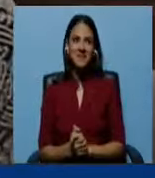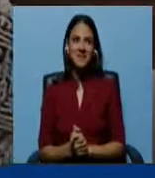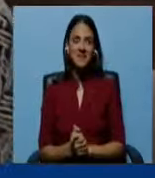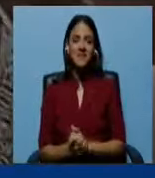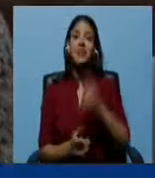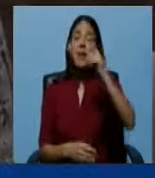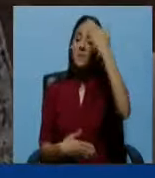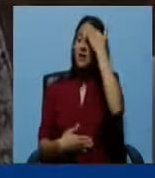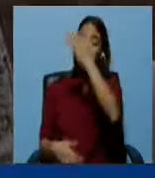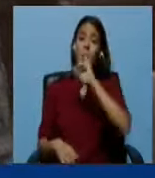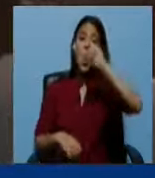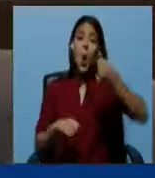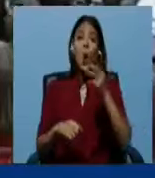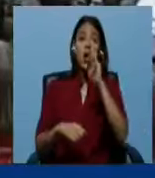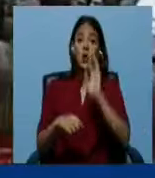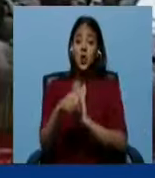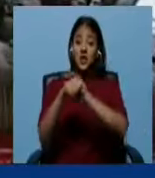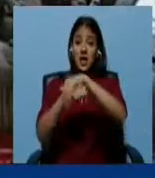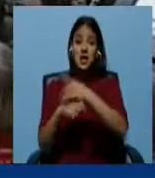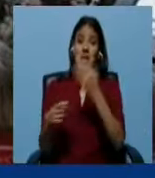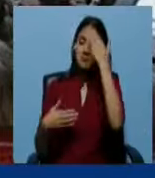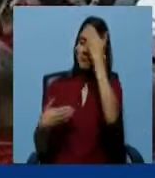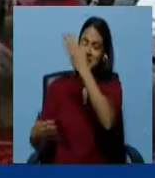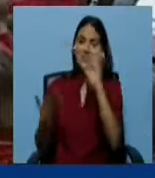don Jorge Rodríguez Gómez.